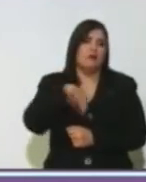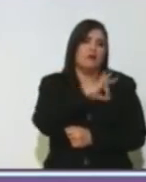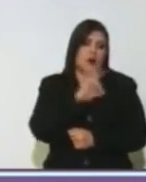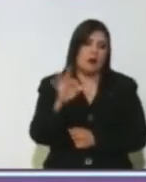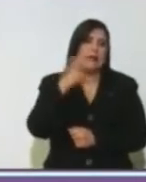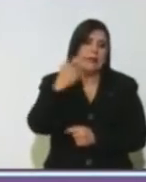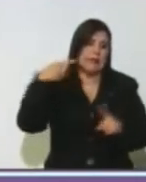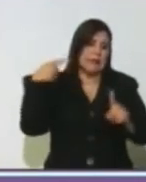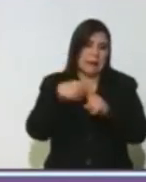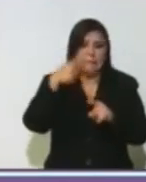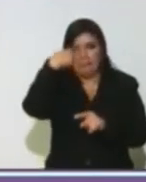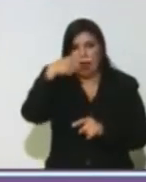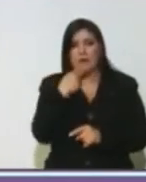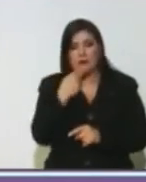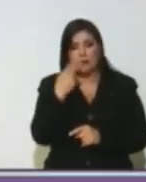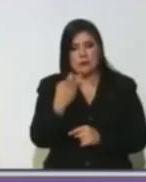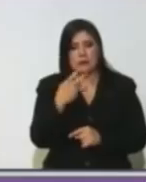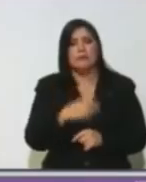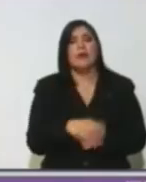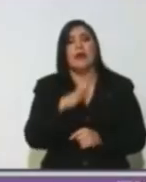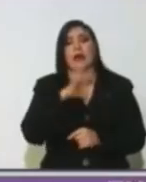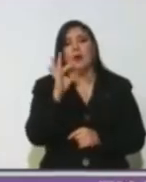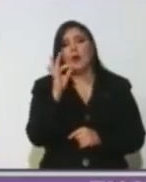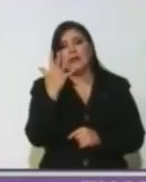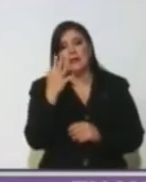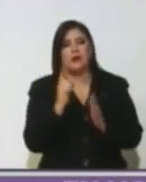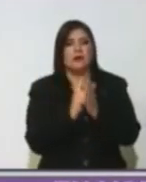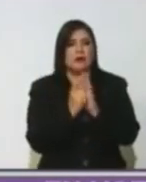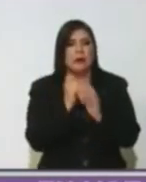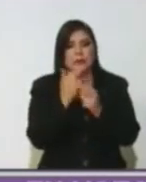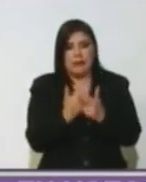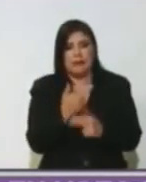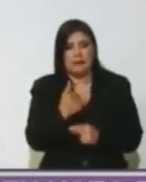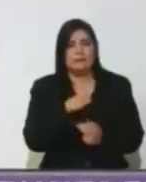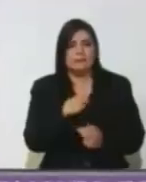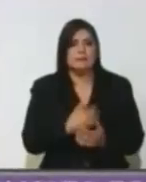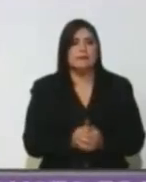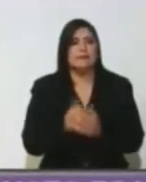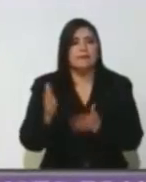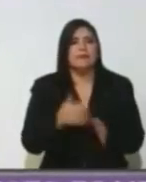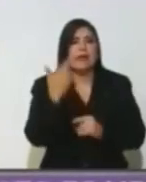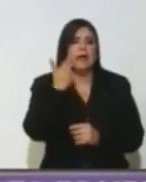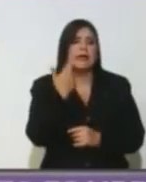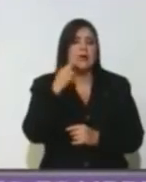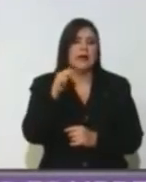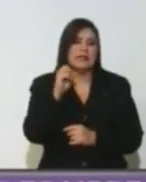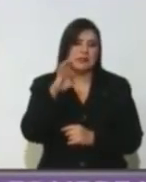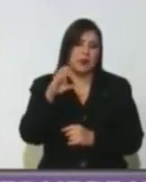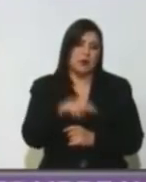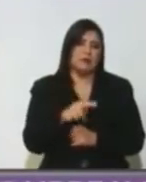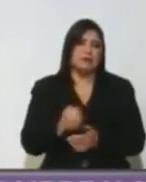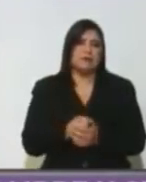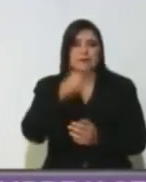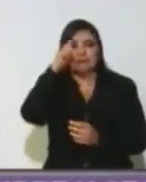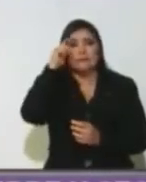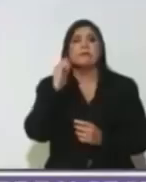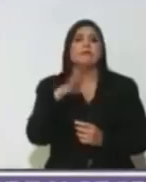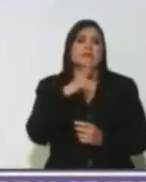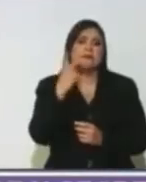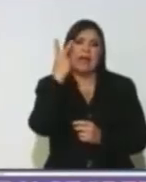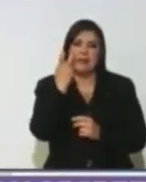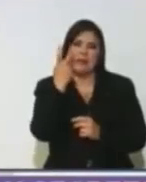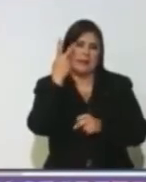nuestra primera opción te quedan 45 segundos de tu tiempo marc orozco pero creo que el segundo piso ahí